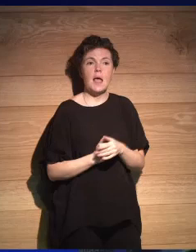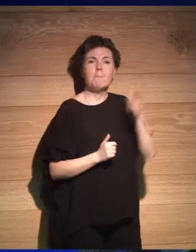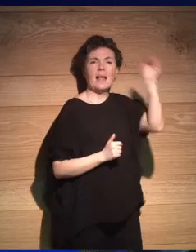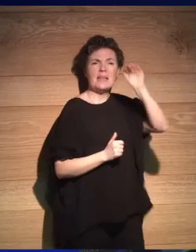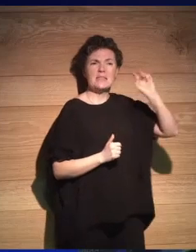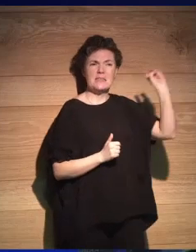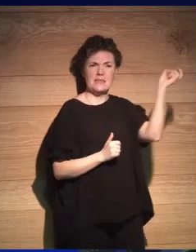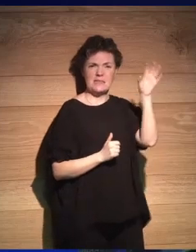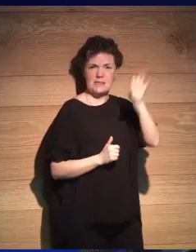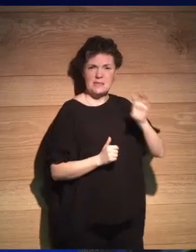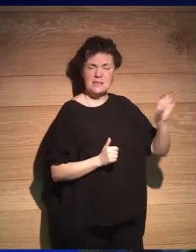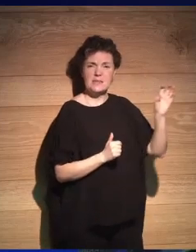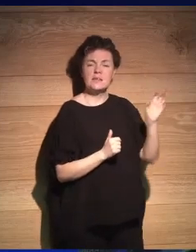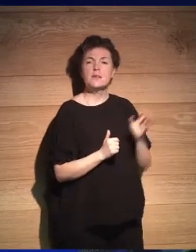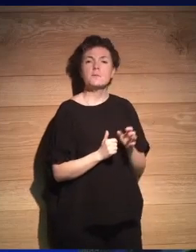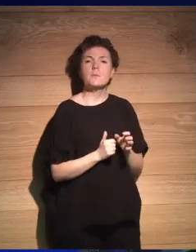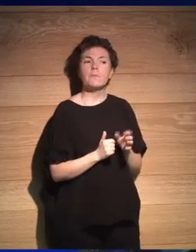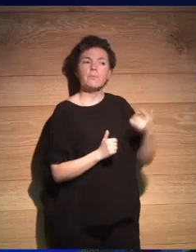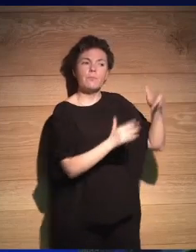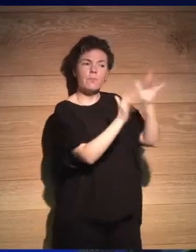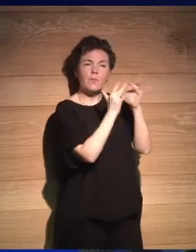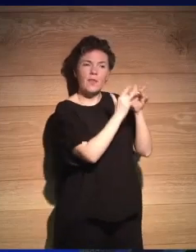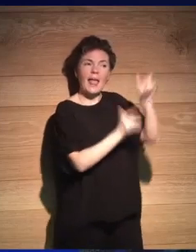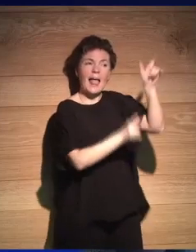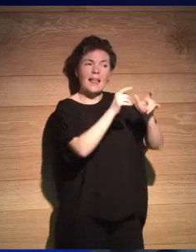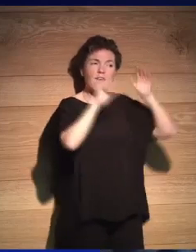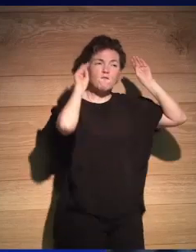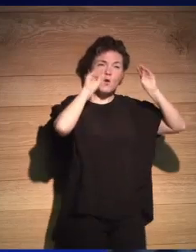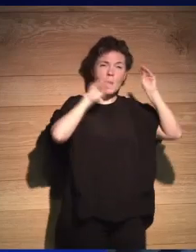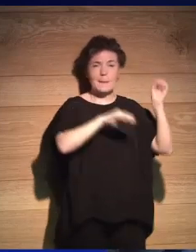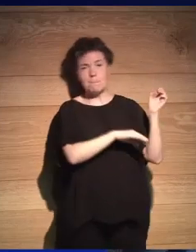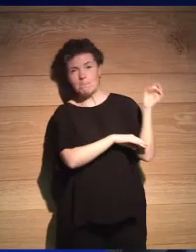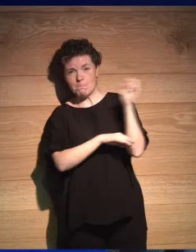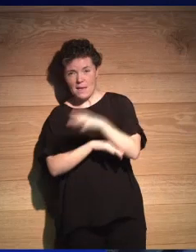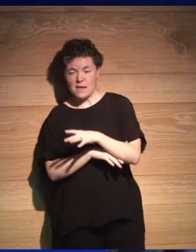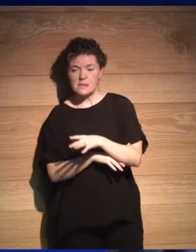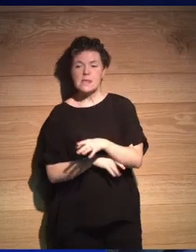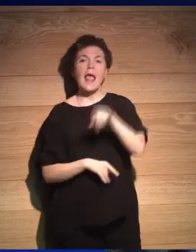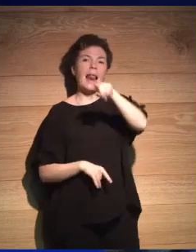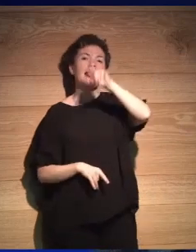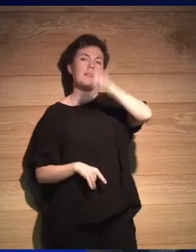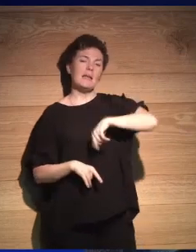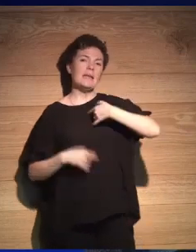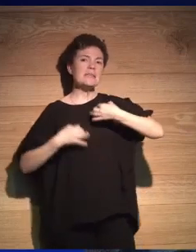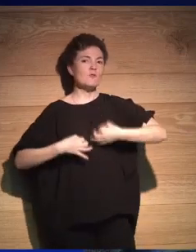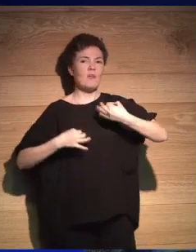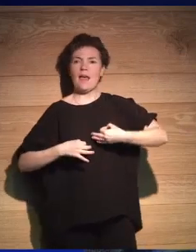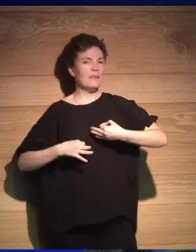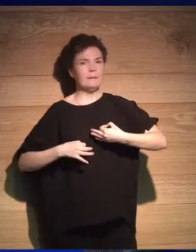nacionalidades, con gente bastante mejor formada. Habría cierta inseguridad también, sí, por su parte,